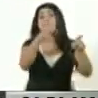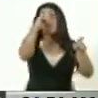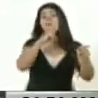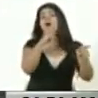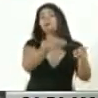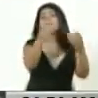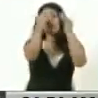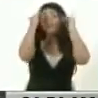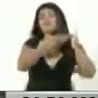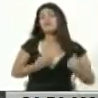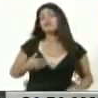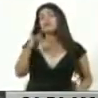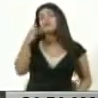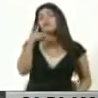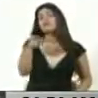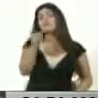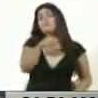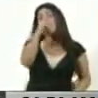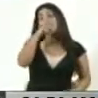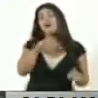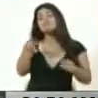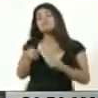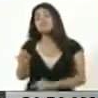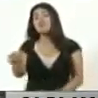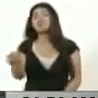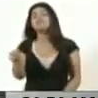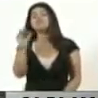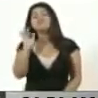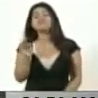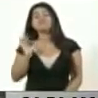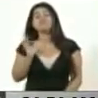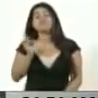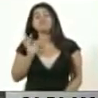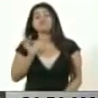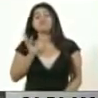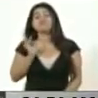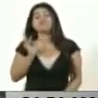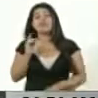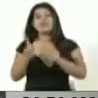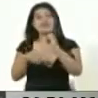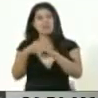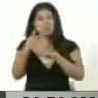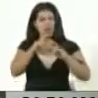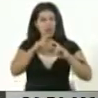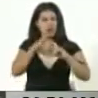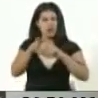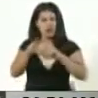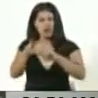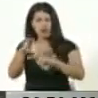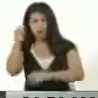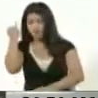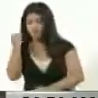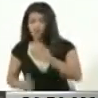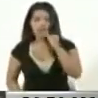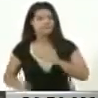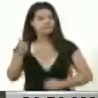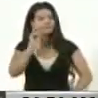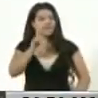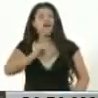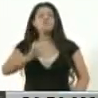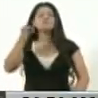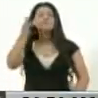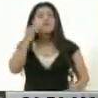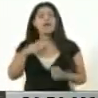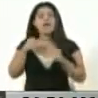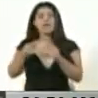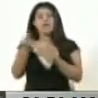se ha descubierto la patraña, que la mujer que se había prestado para eso había de alguna manera alquilado al menor. Cuando se descubrió